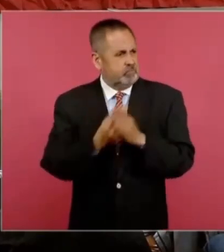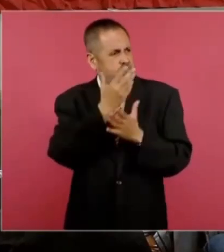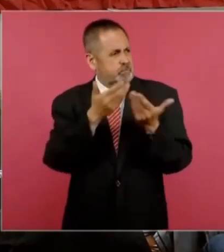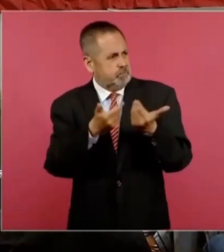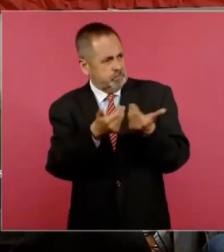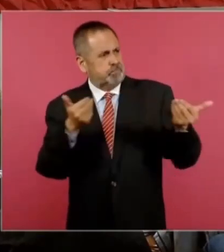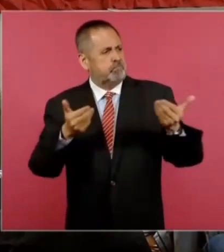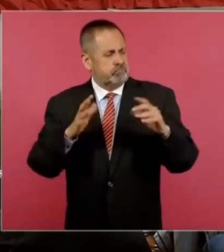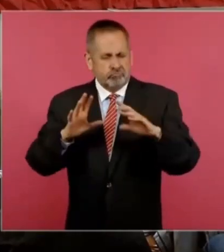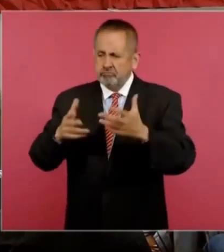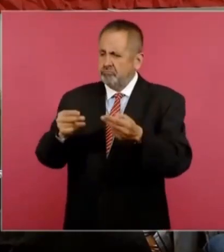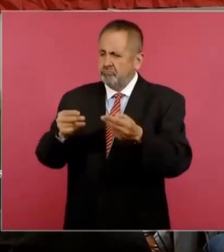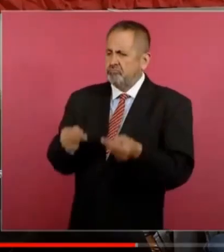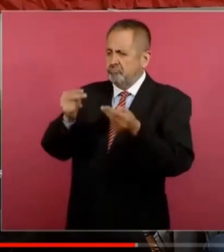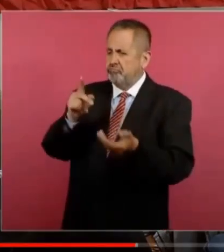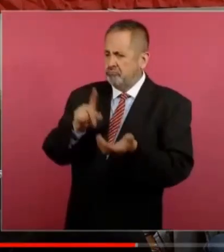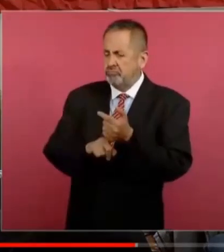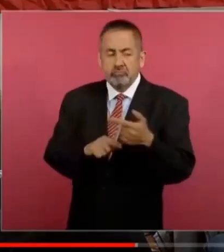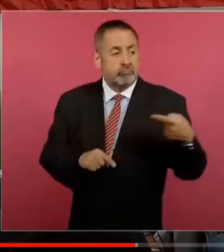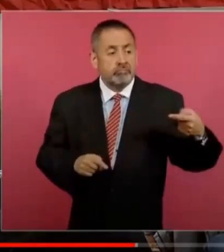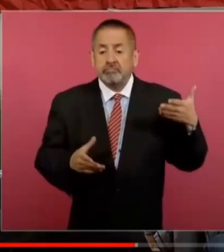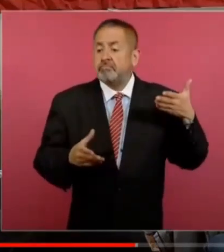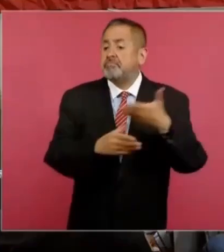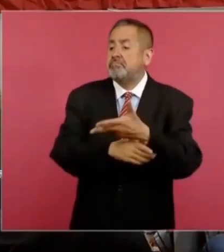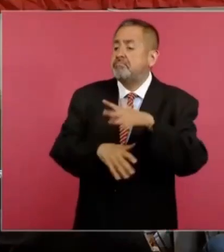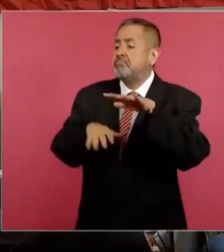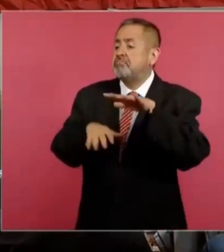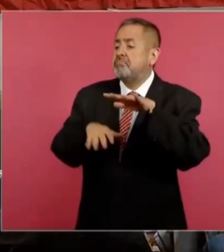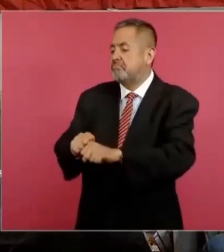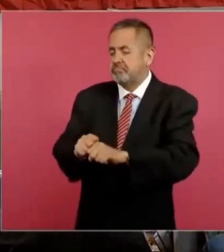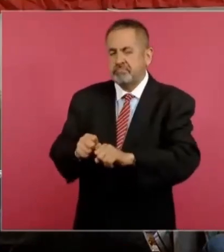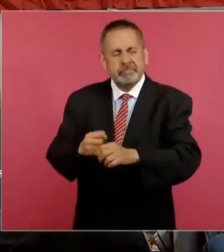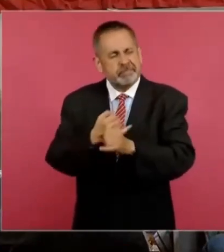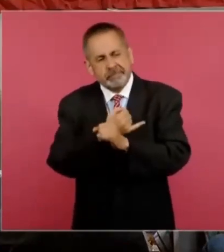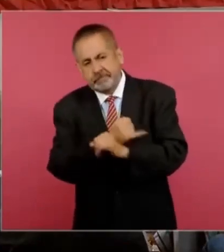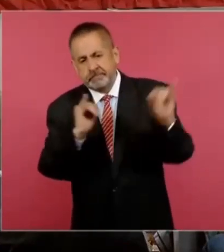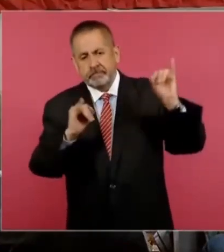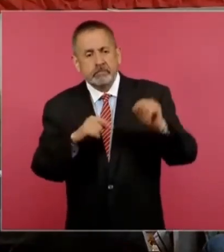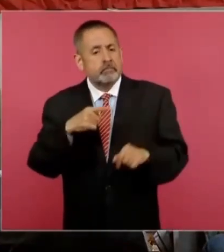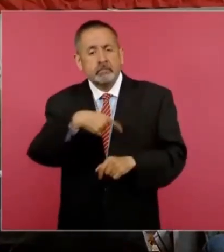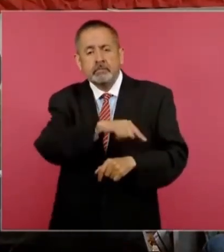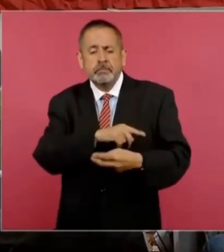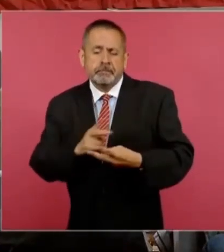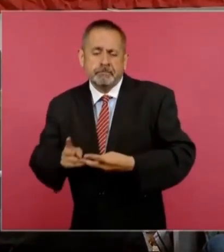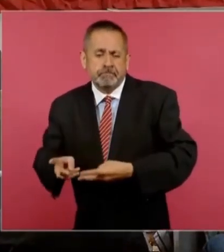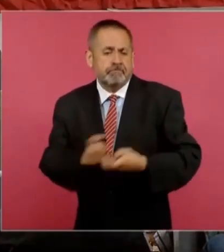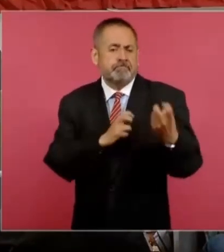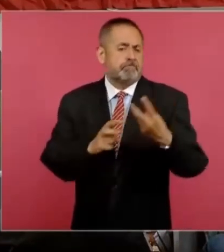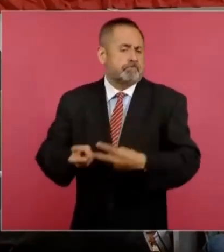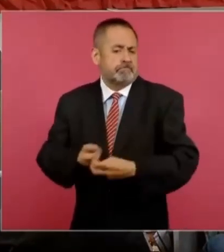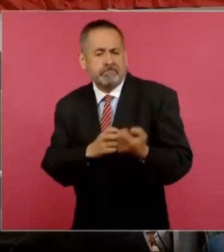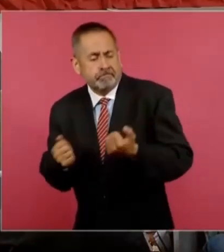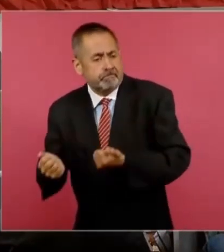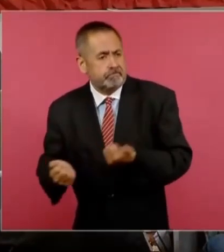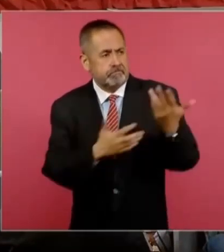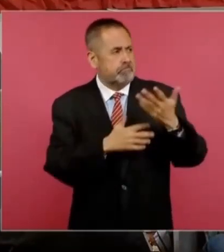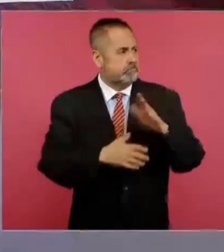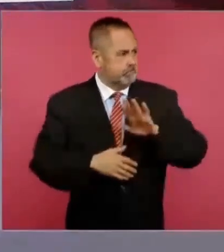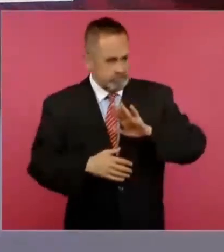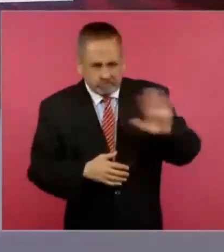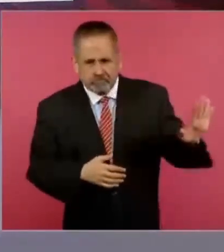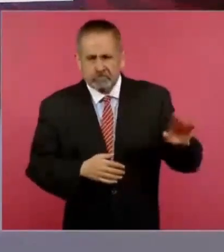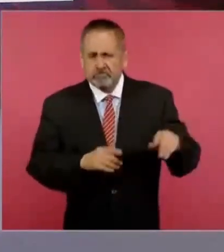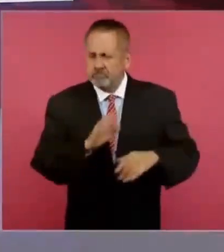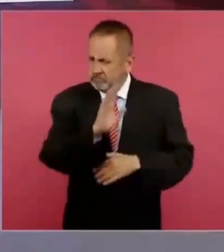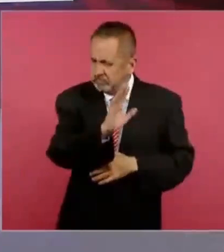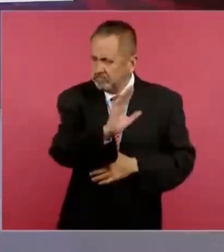independizándonos de las invasiones extranjeras que nos vaciaron el país, pero que en tanto los